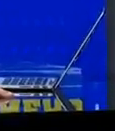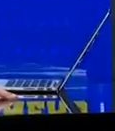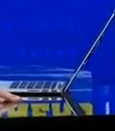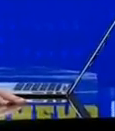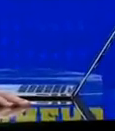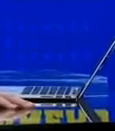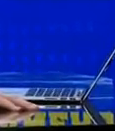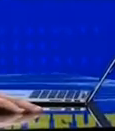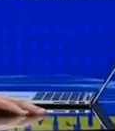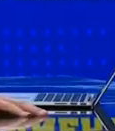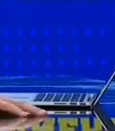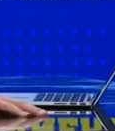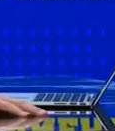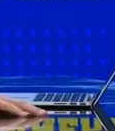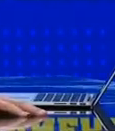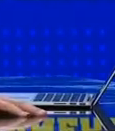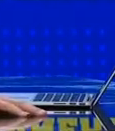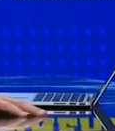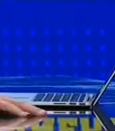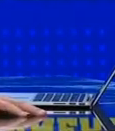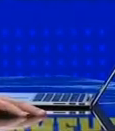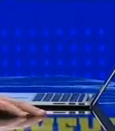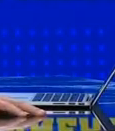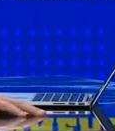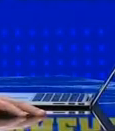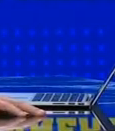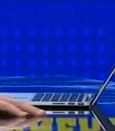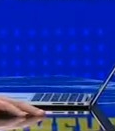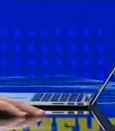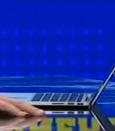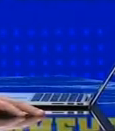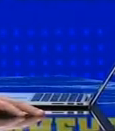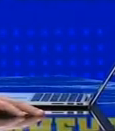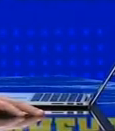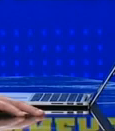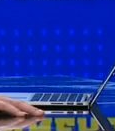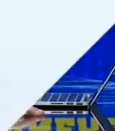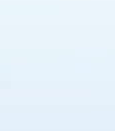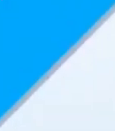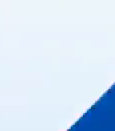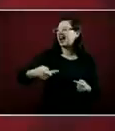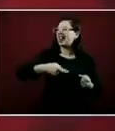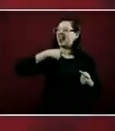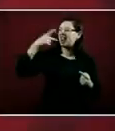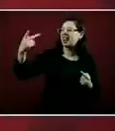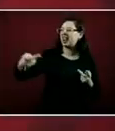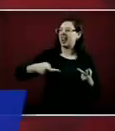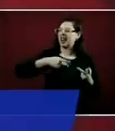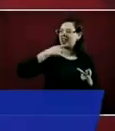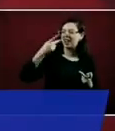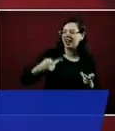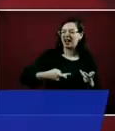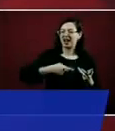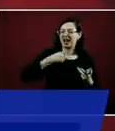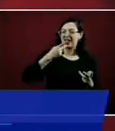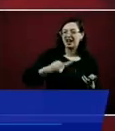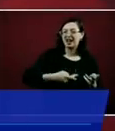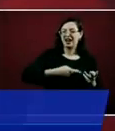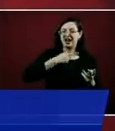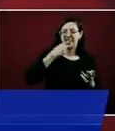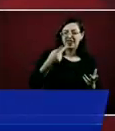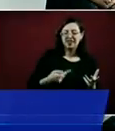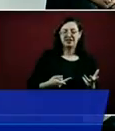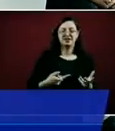presidente López Obrador no quiere hacerle el caldo gordo a sus opositores. Yo haciéndole el caldo gordo